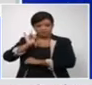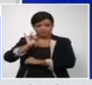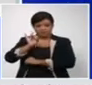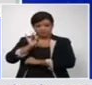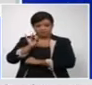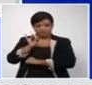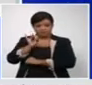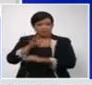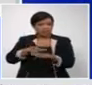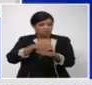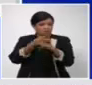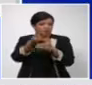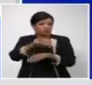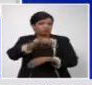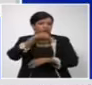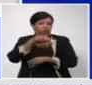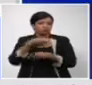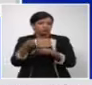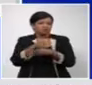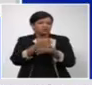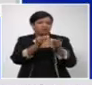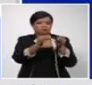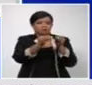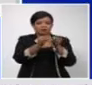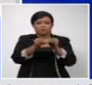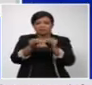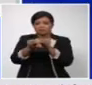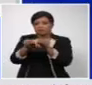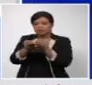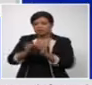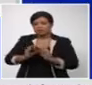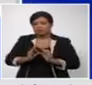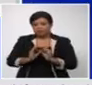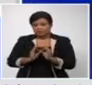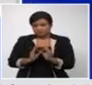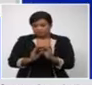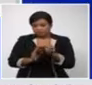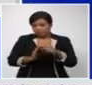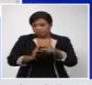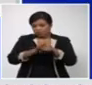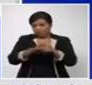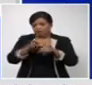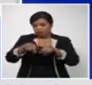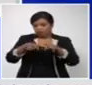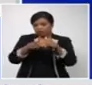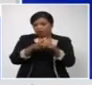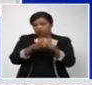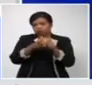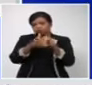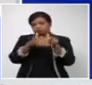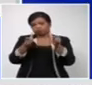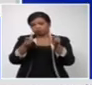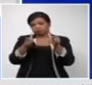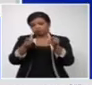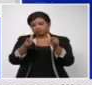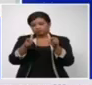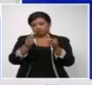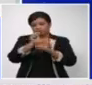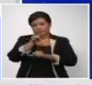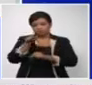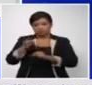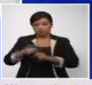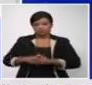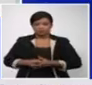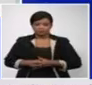la transmisión que hemos tenido con este incremento, este último incremento de casos que